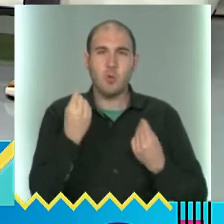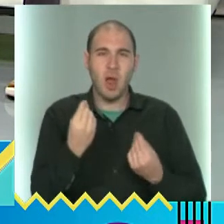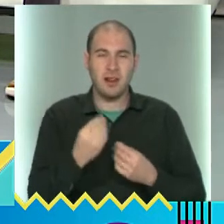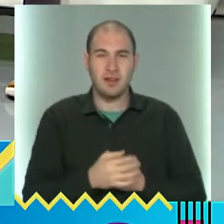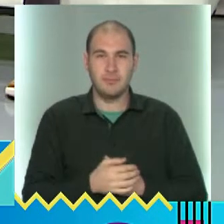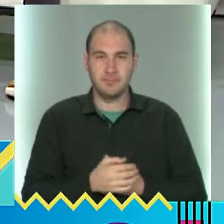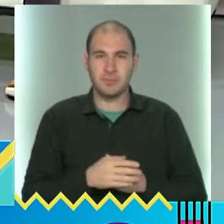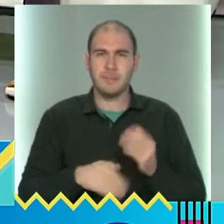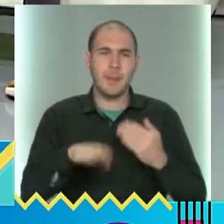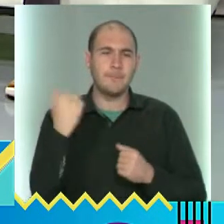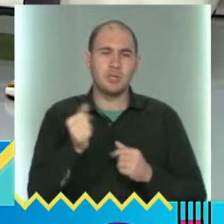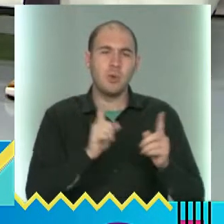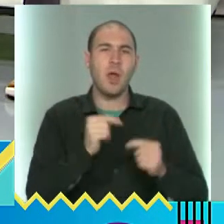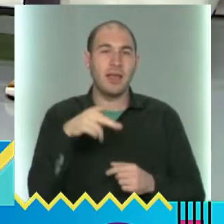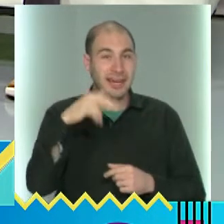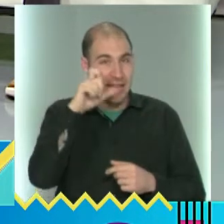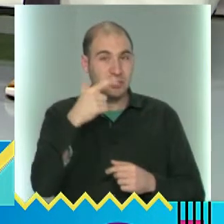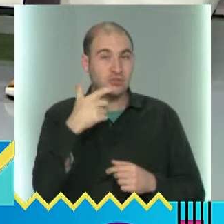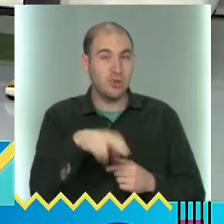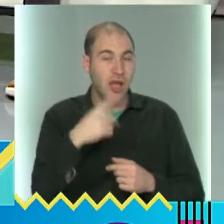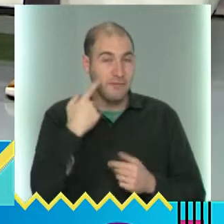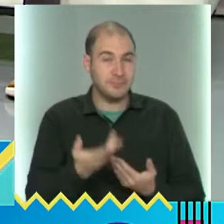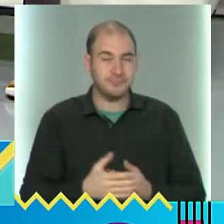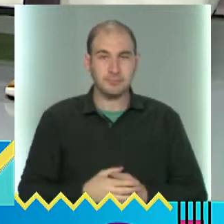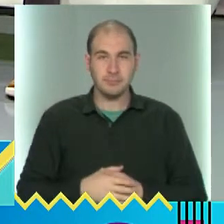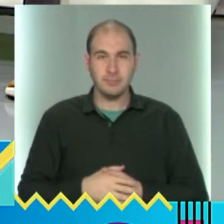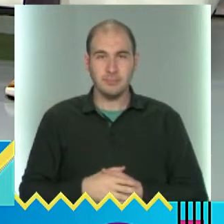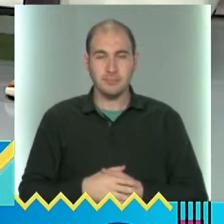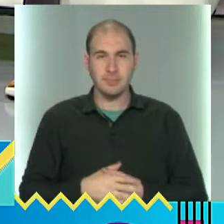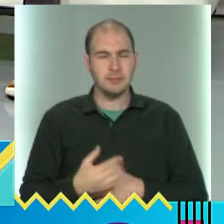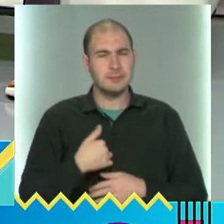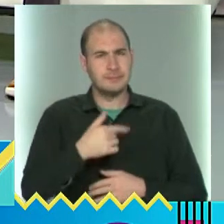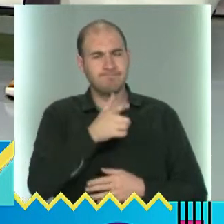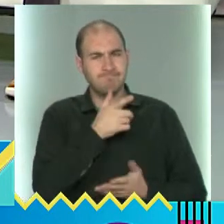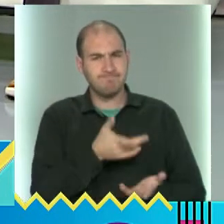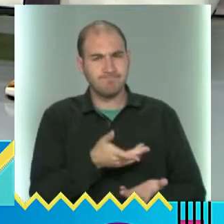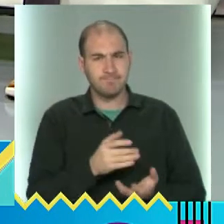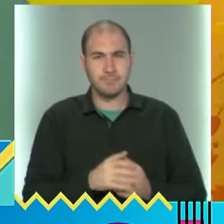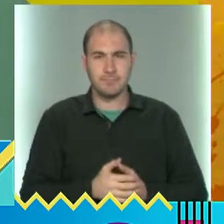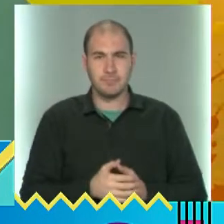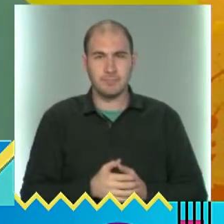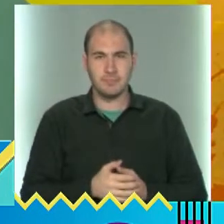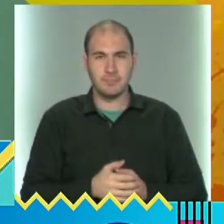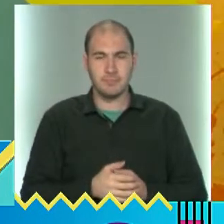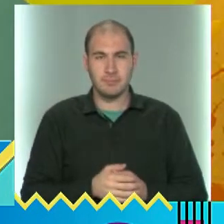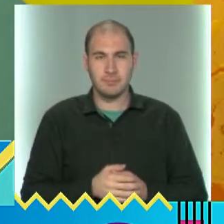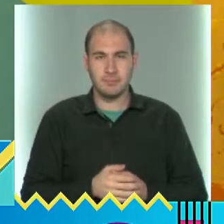creen más fundamentales? Nelson, ¿te animás? Bueno, creo que el